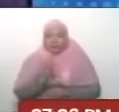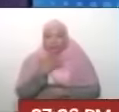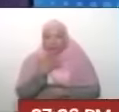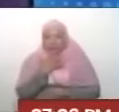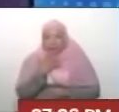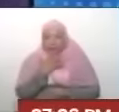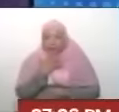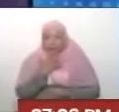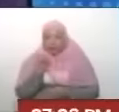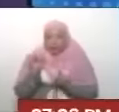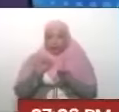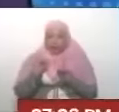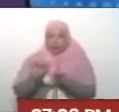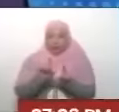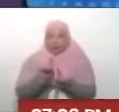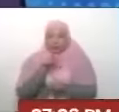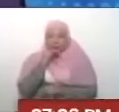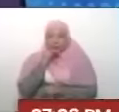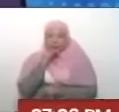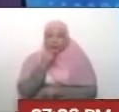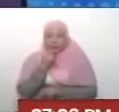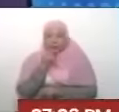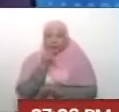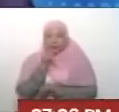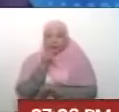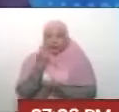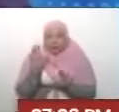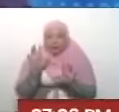Entraste de repente. ¿Ah?